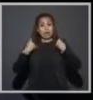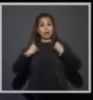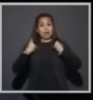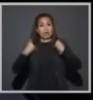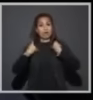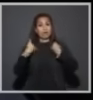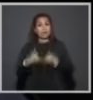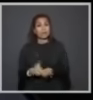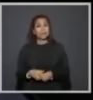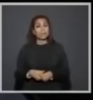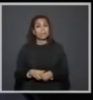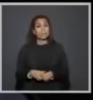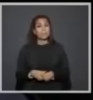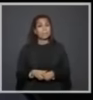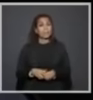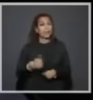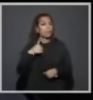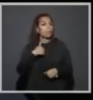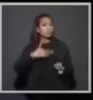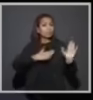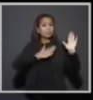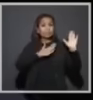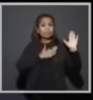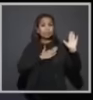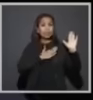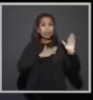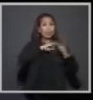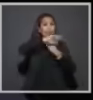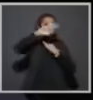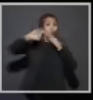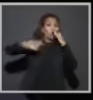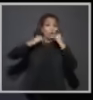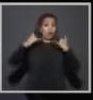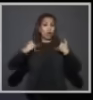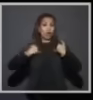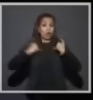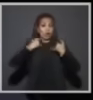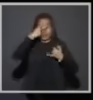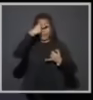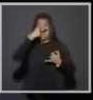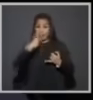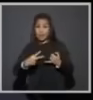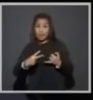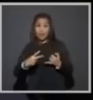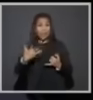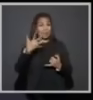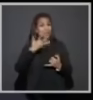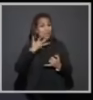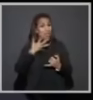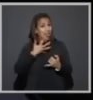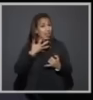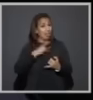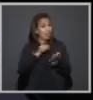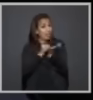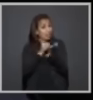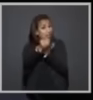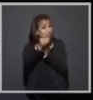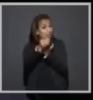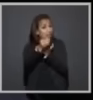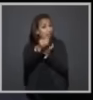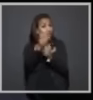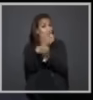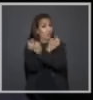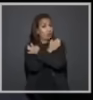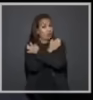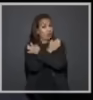Estamos haciendo el compromiso de que todos los jóvenes de México tengan garantizado el derecho al estudio y